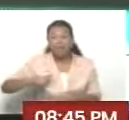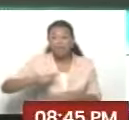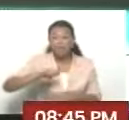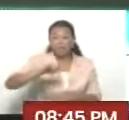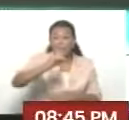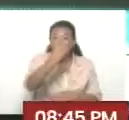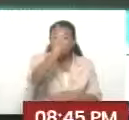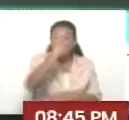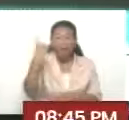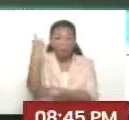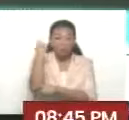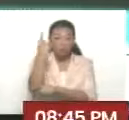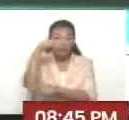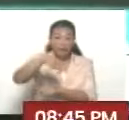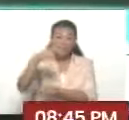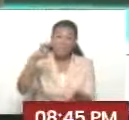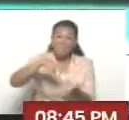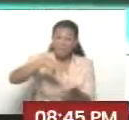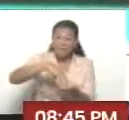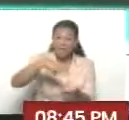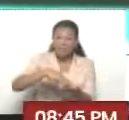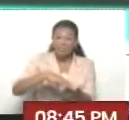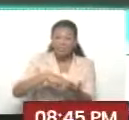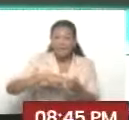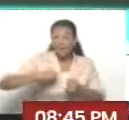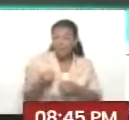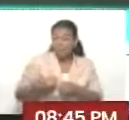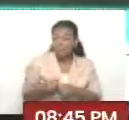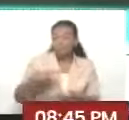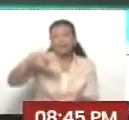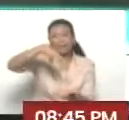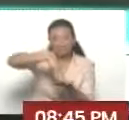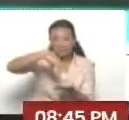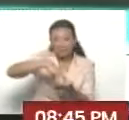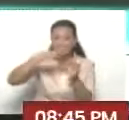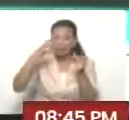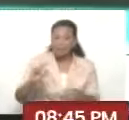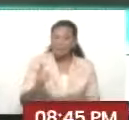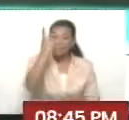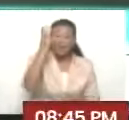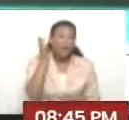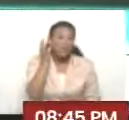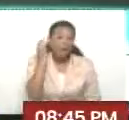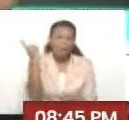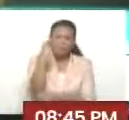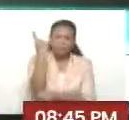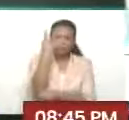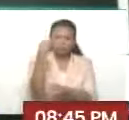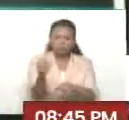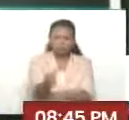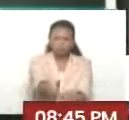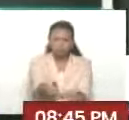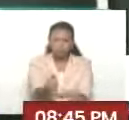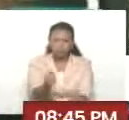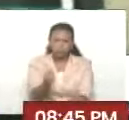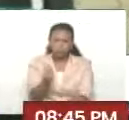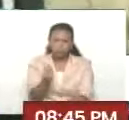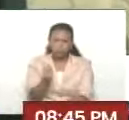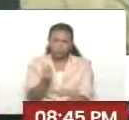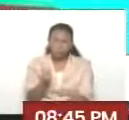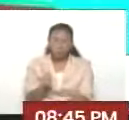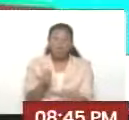de helicópteros aquí en Miranda, en la policía de Miranda. Entonces, imagínense, fabuloso. ¿Será que lo vemos? ¿Ella trabaja